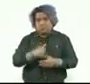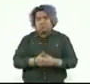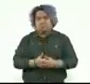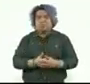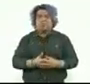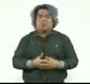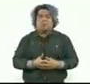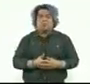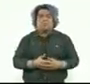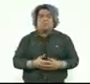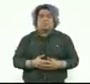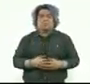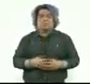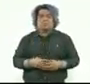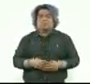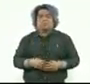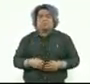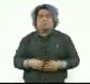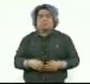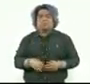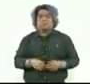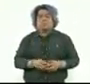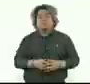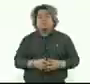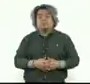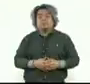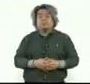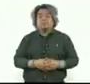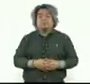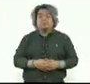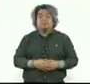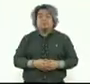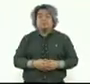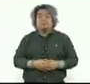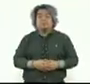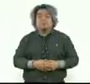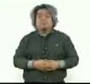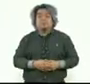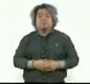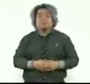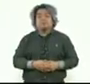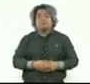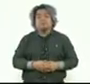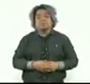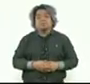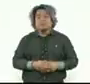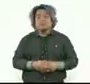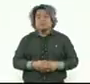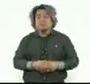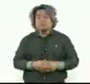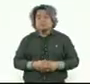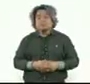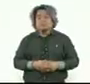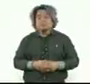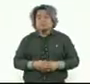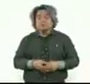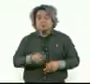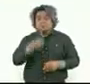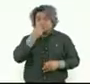está desplegada. Esta, o sea, esta es como la, sí, la de allá. Exacto.